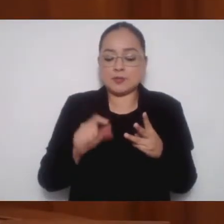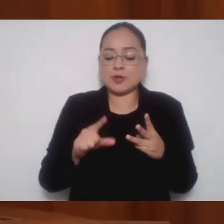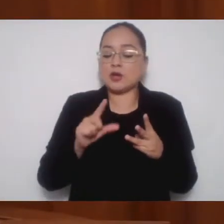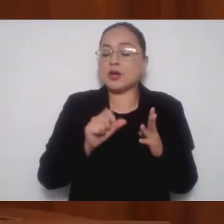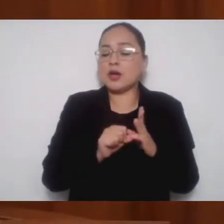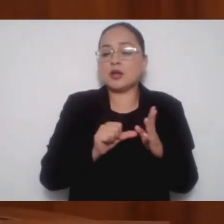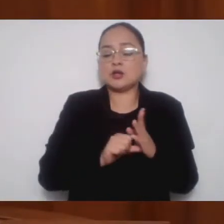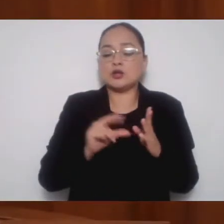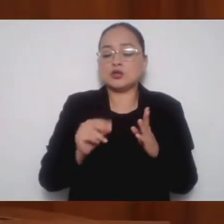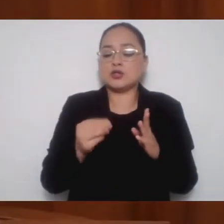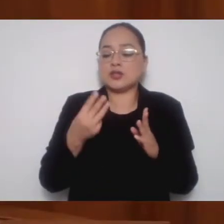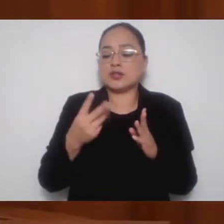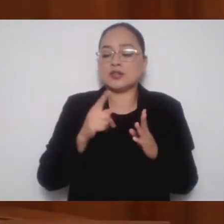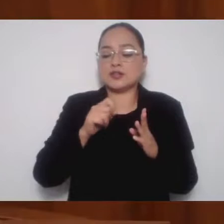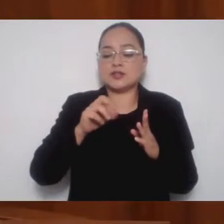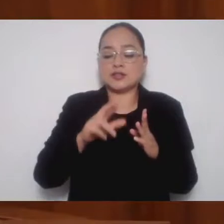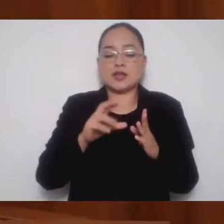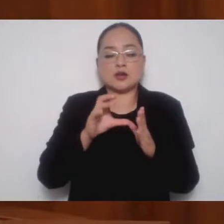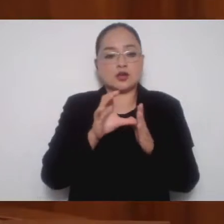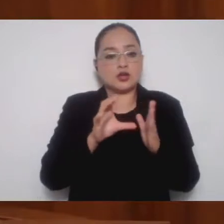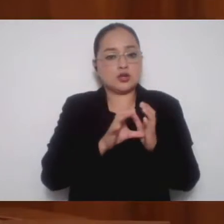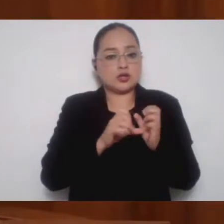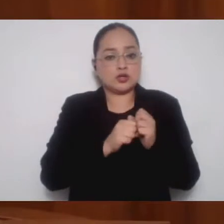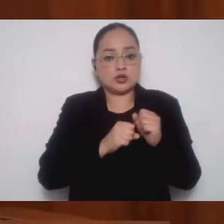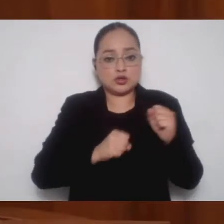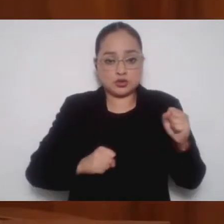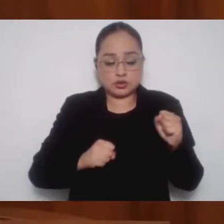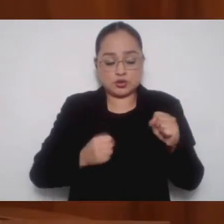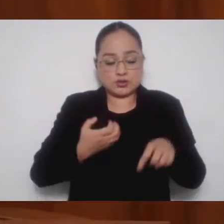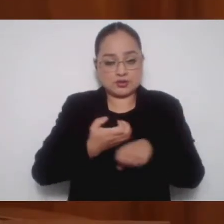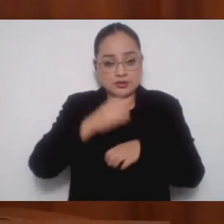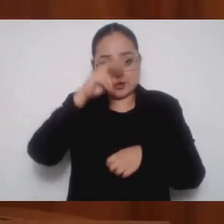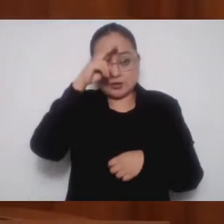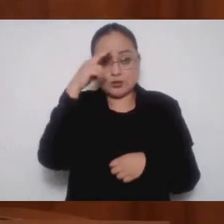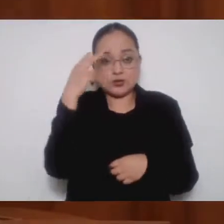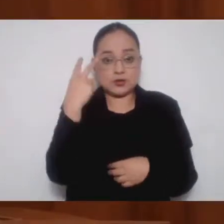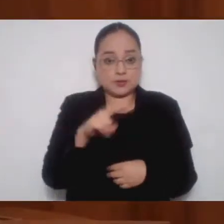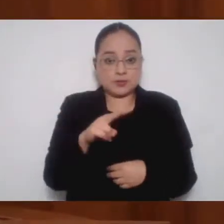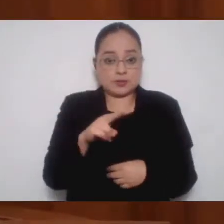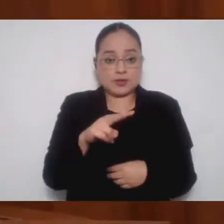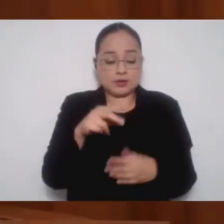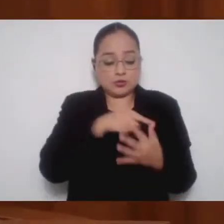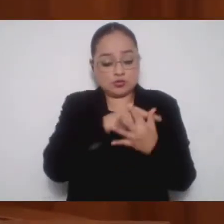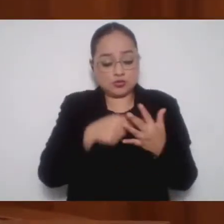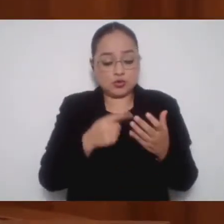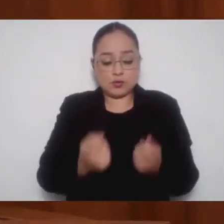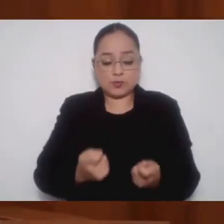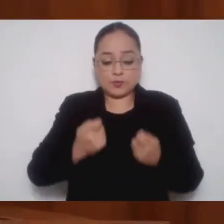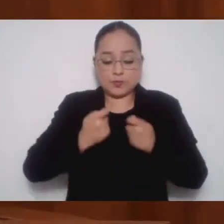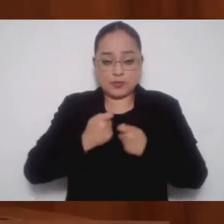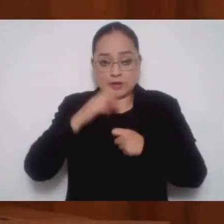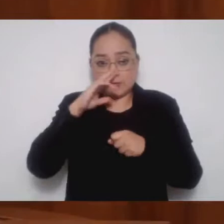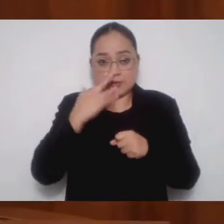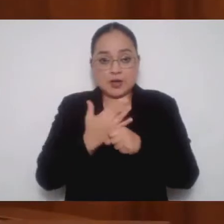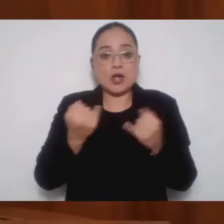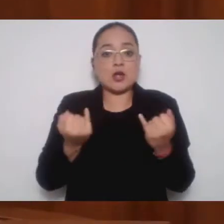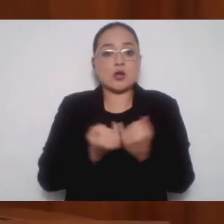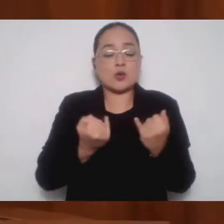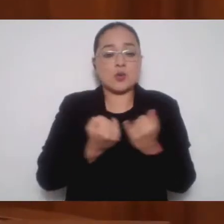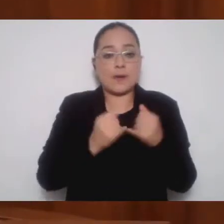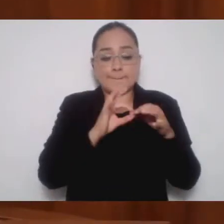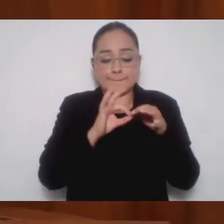y 83 ter de la Constitución Política del Estado Libre y Soberano de México y